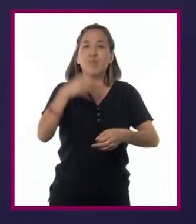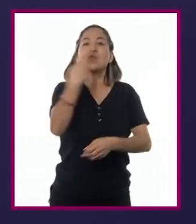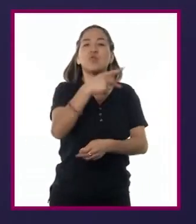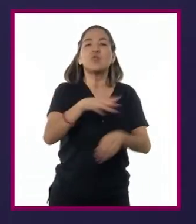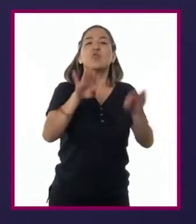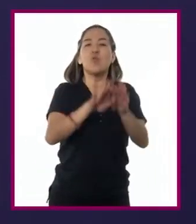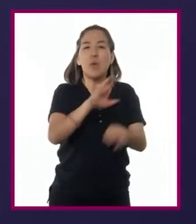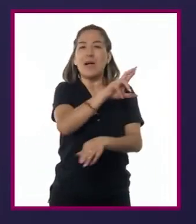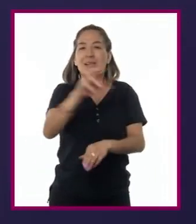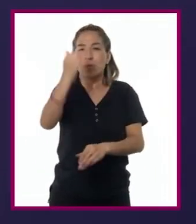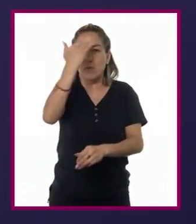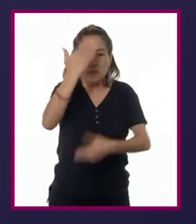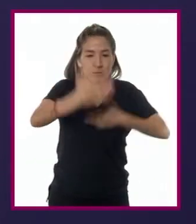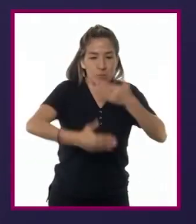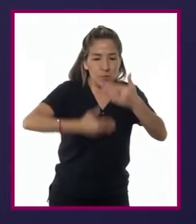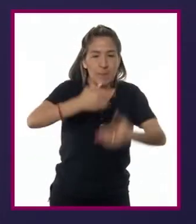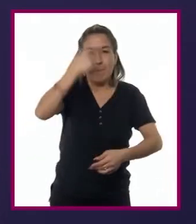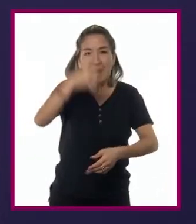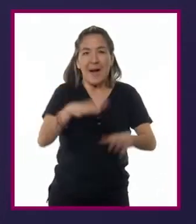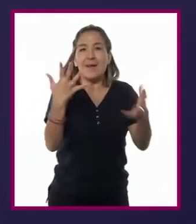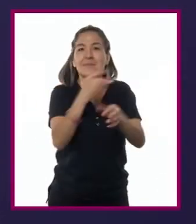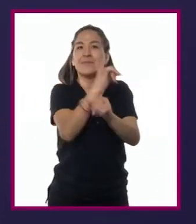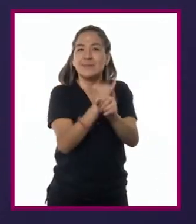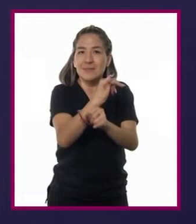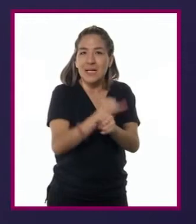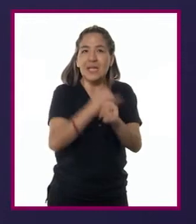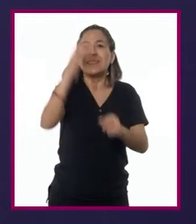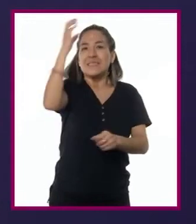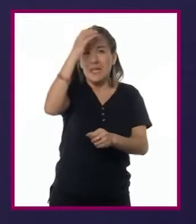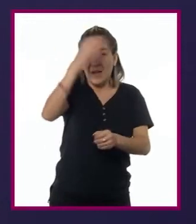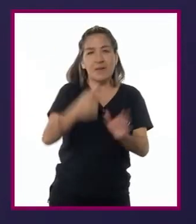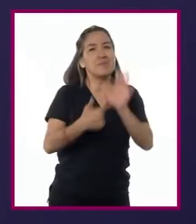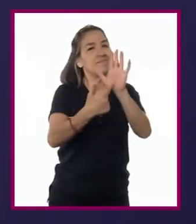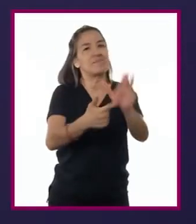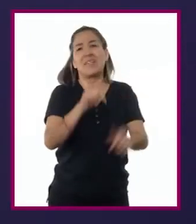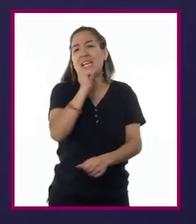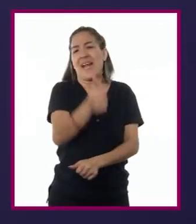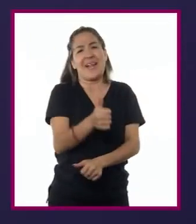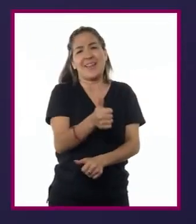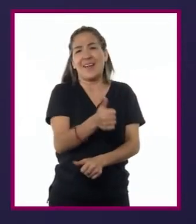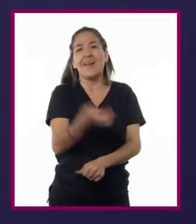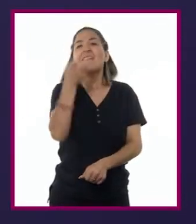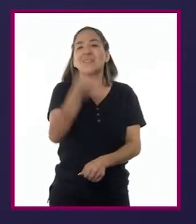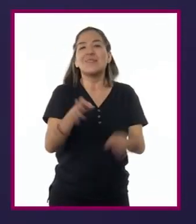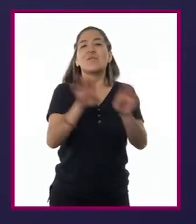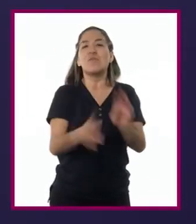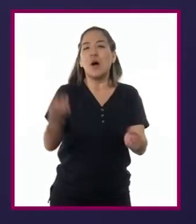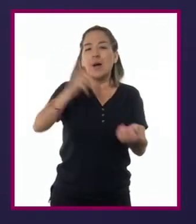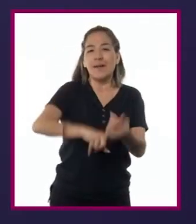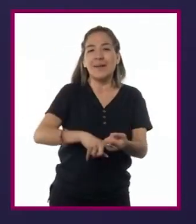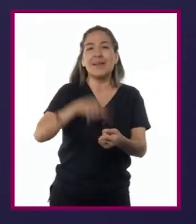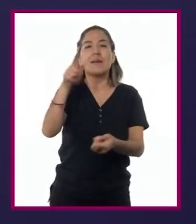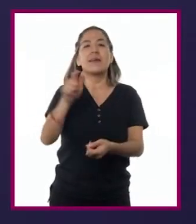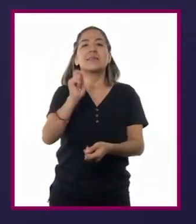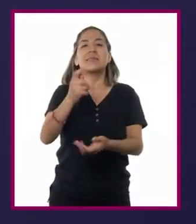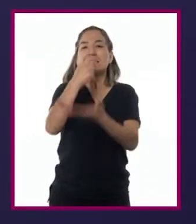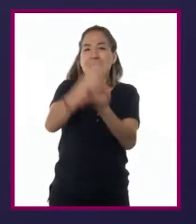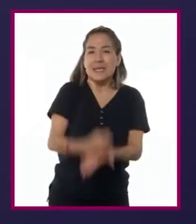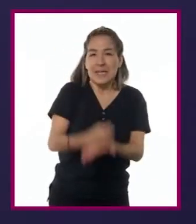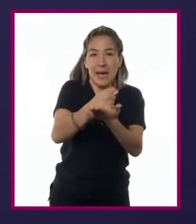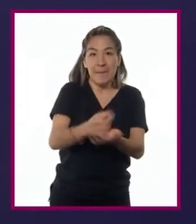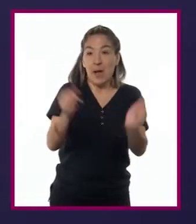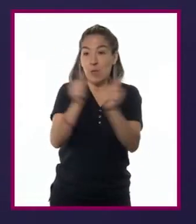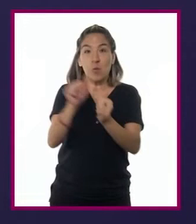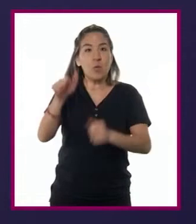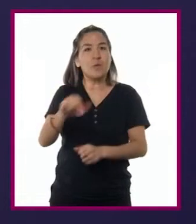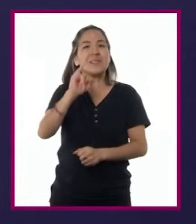ciencia. Los pocos estudios que se publican acerca de los efectos terapéuticos de los